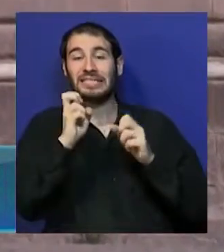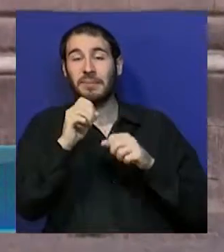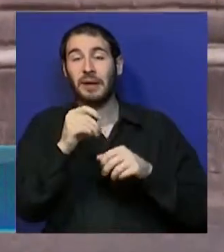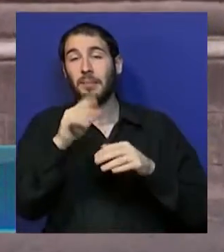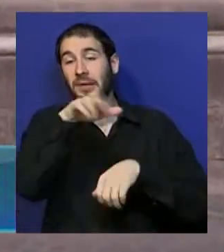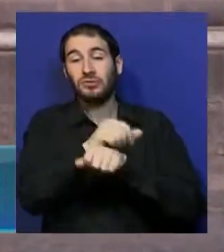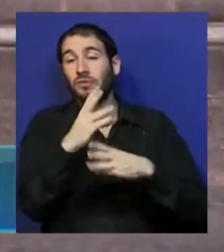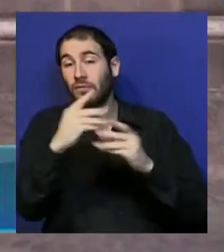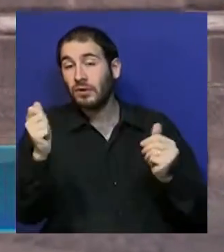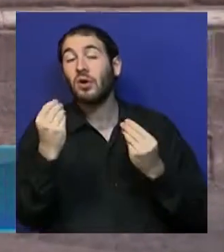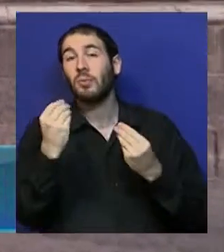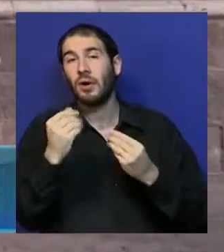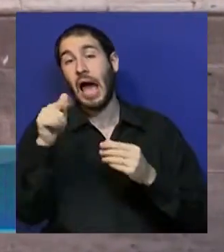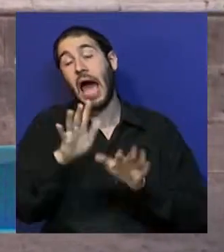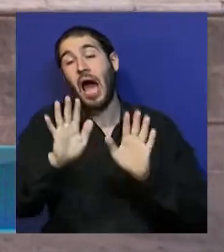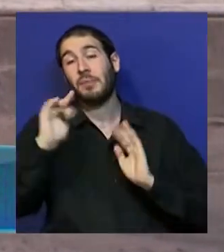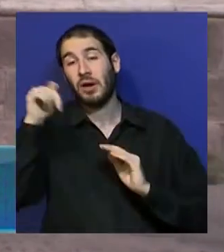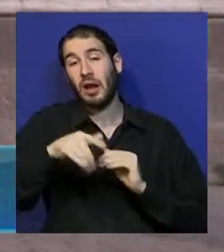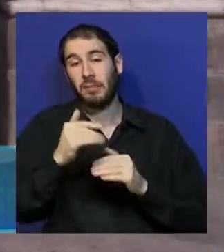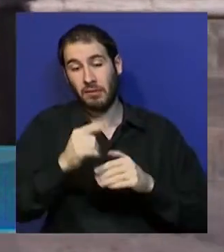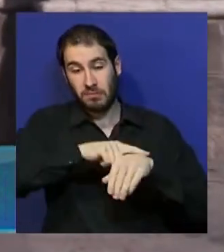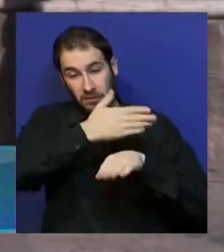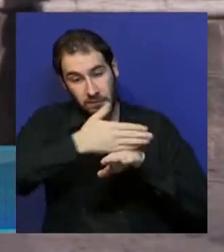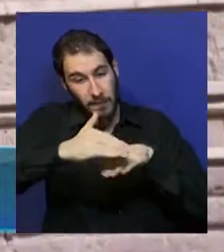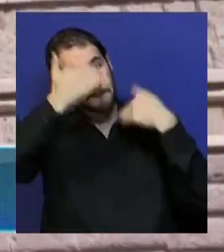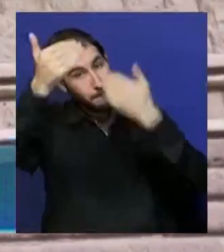de la prisión preventiva, establece la posibilidad de prorrogarla, ¿no?